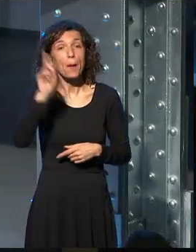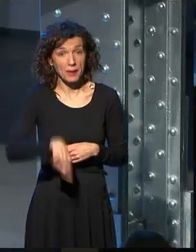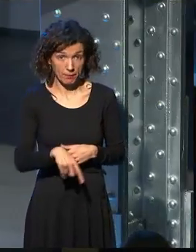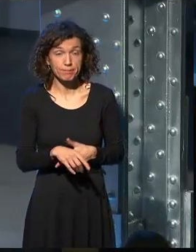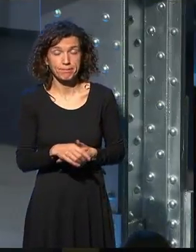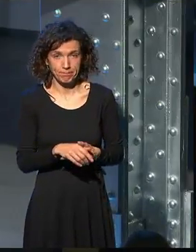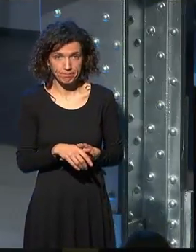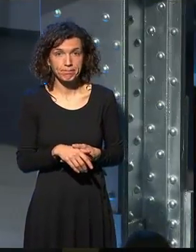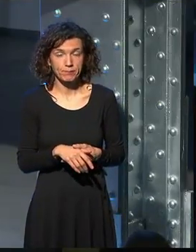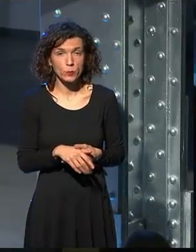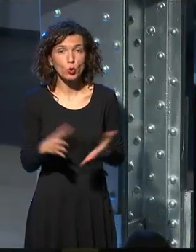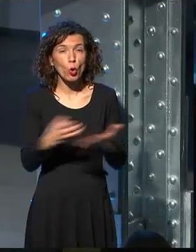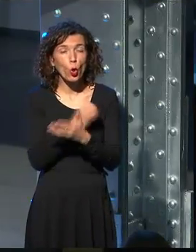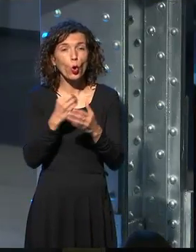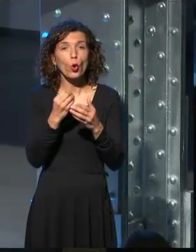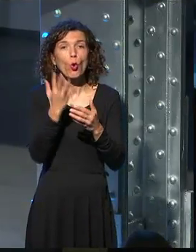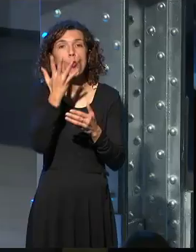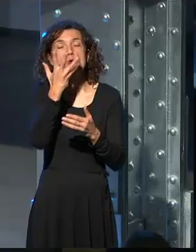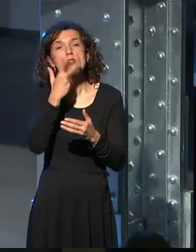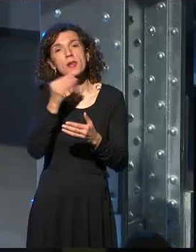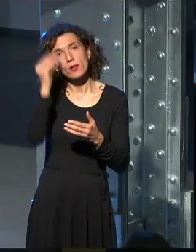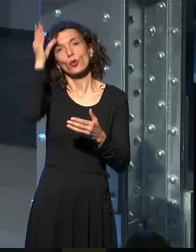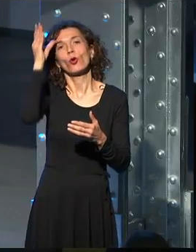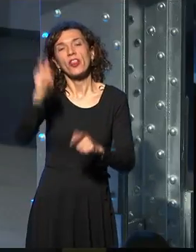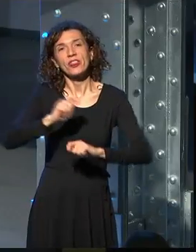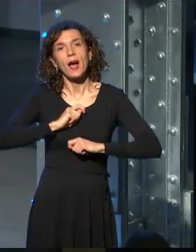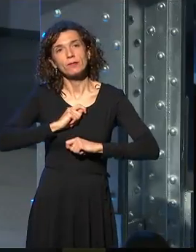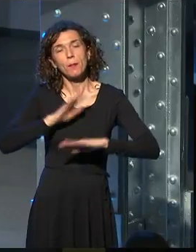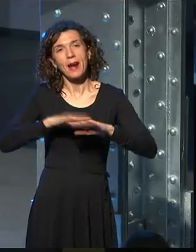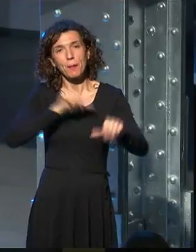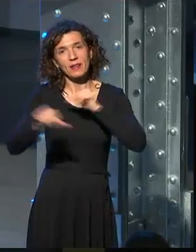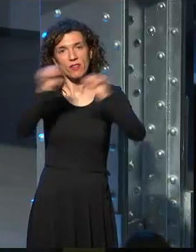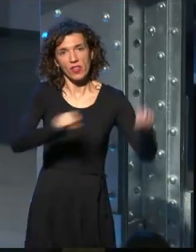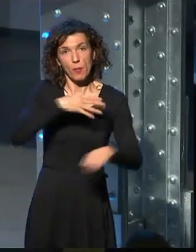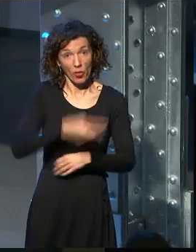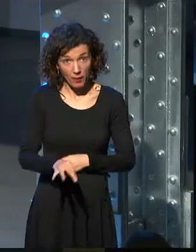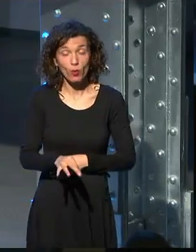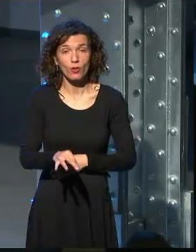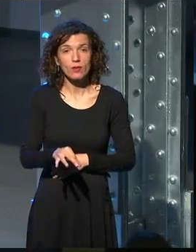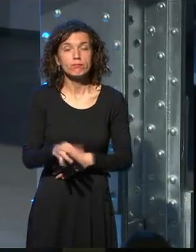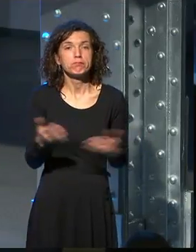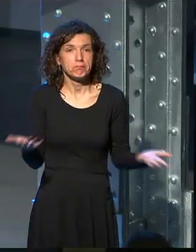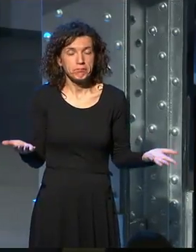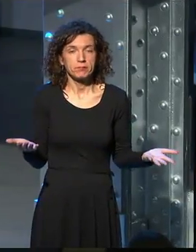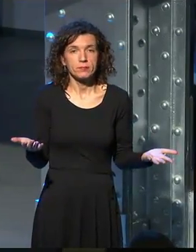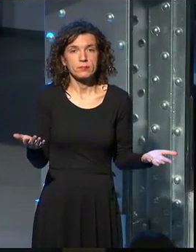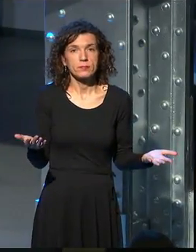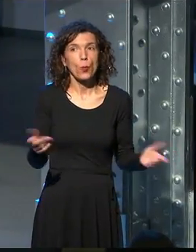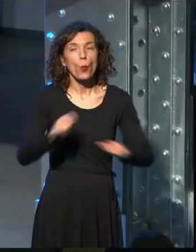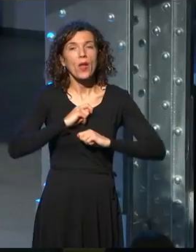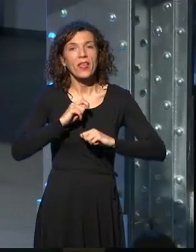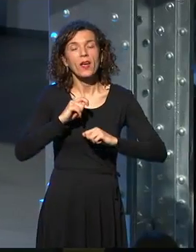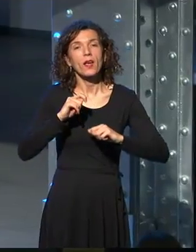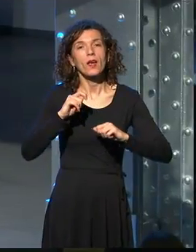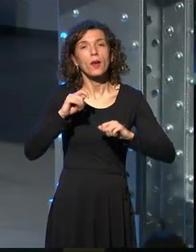también todo este conocimiento en realidad, por otro lado, también nos da un arma para defendernos. Si también entendemos que se nos puede